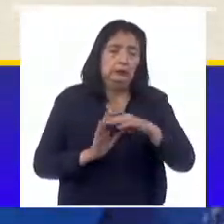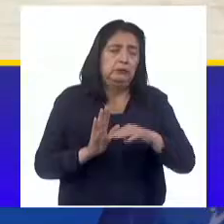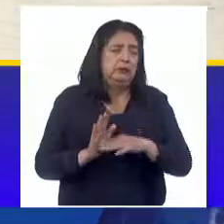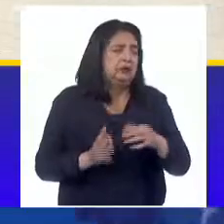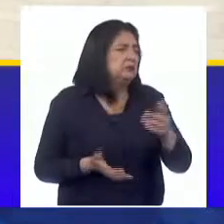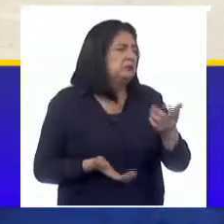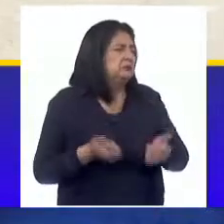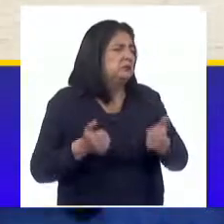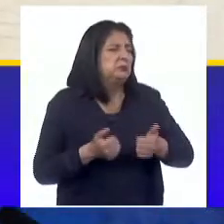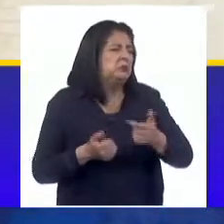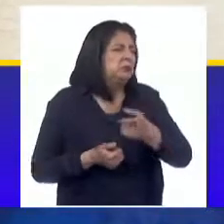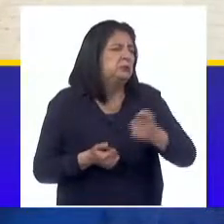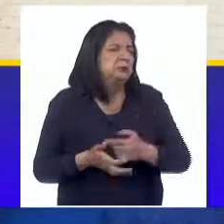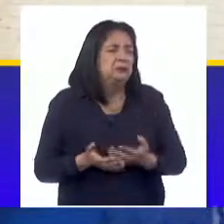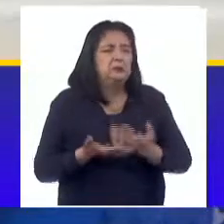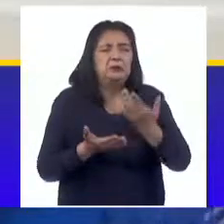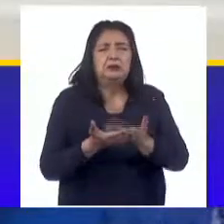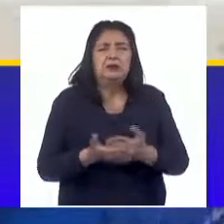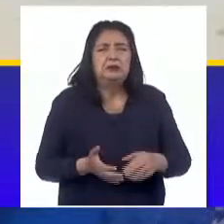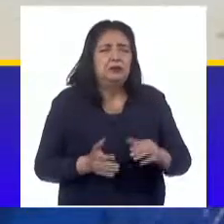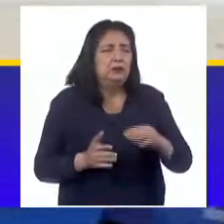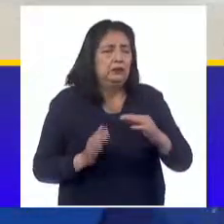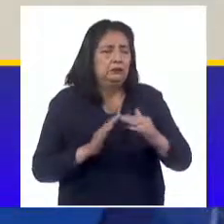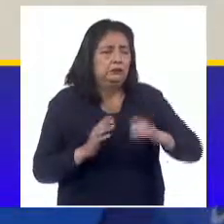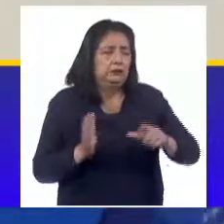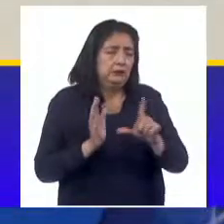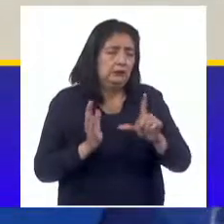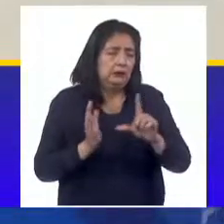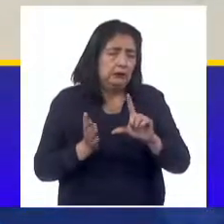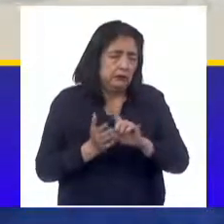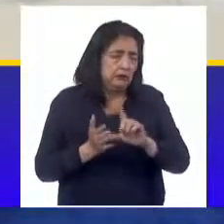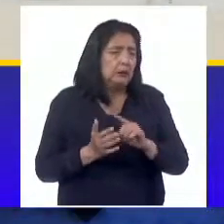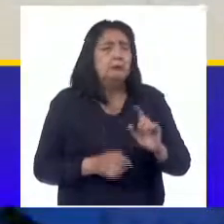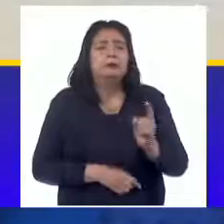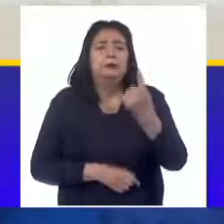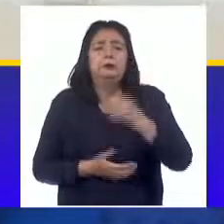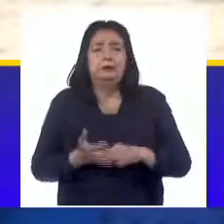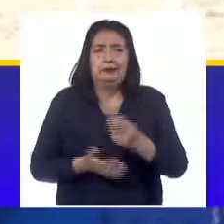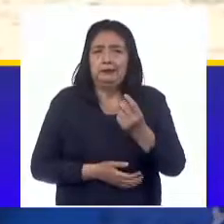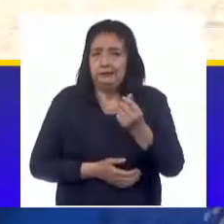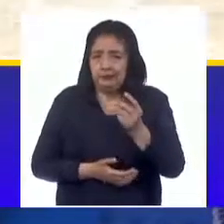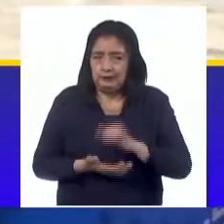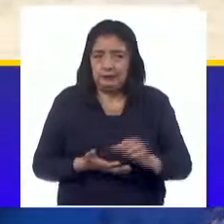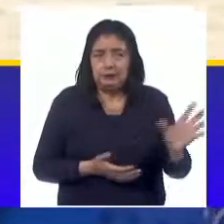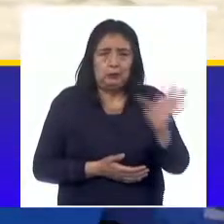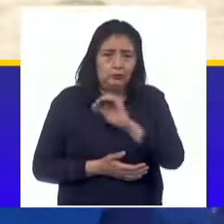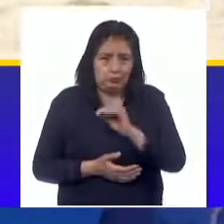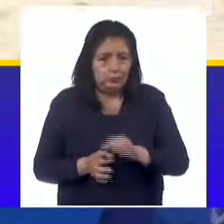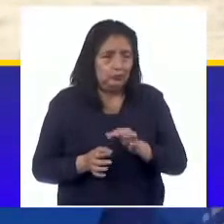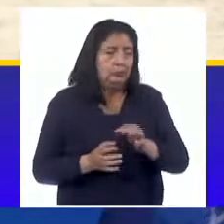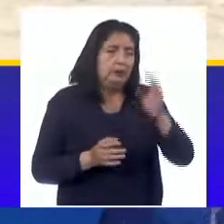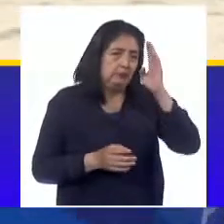es la alternativa que plantea la Municipalidad de Lima? Bueno, primero conseguir la parte económica para todos los distritos, ¿no?